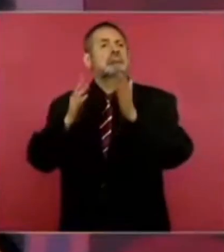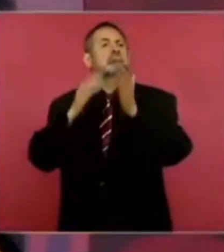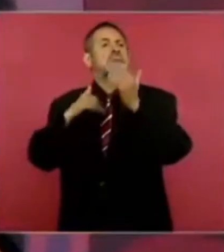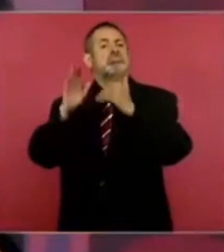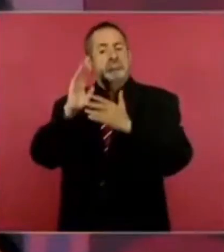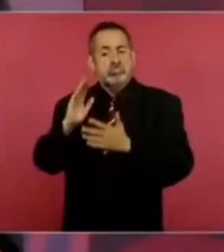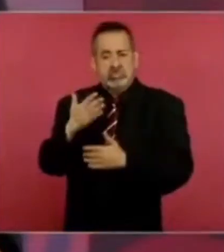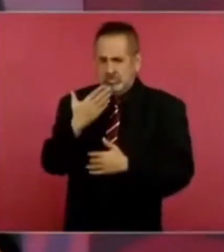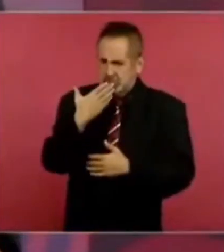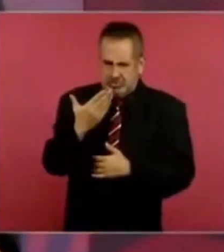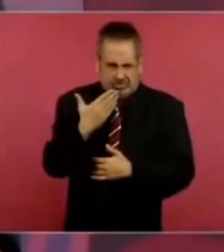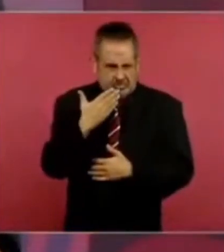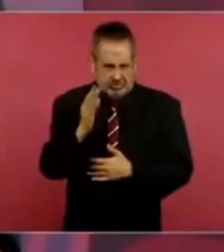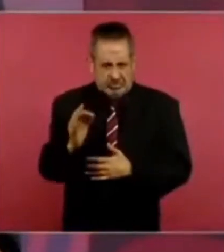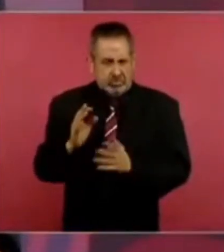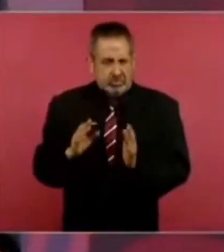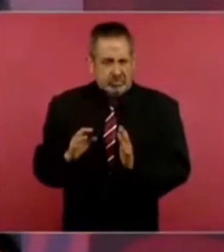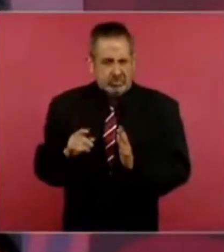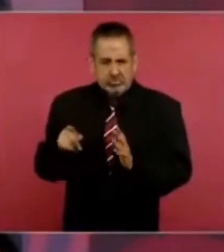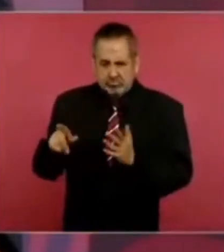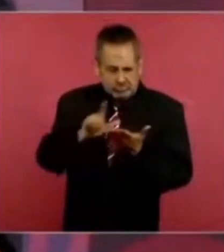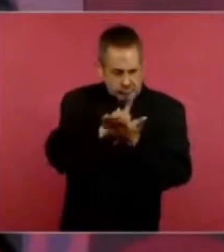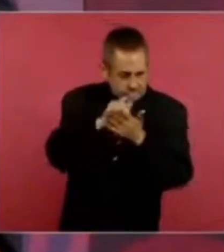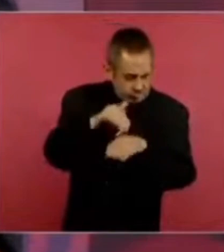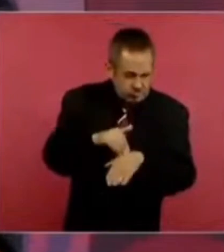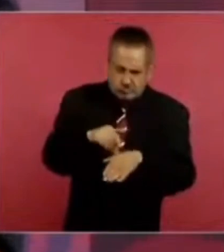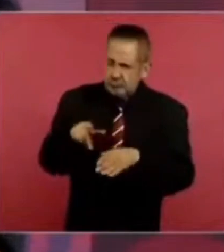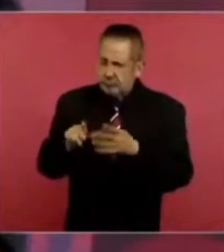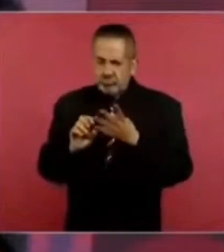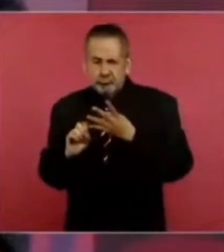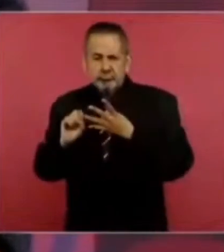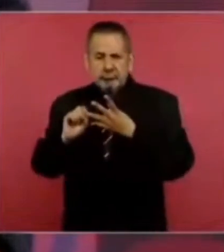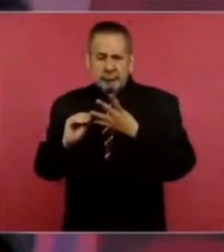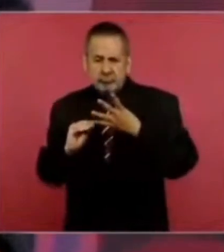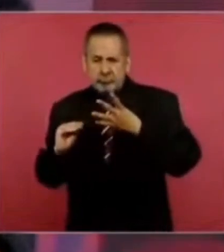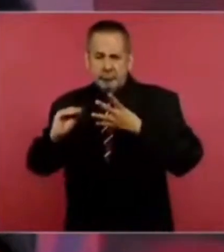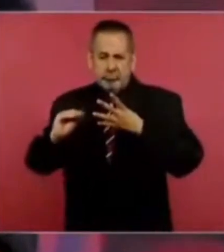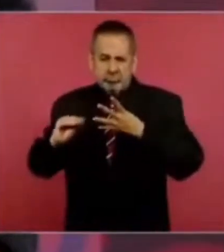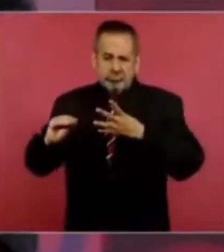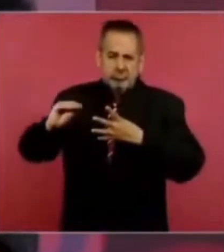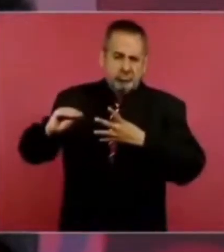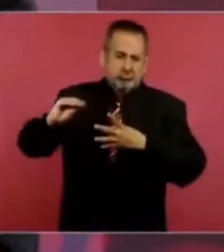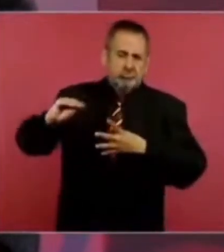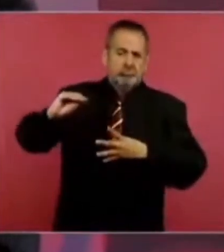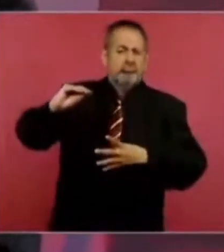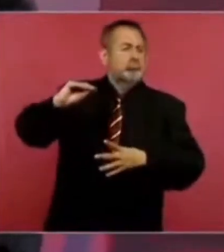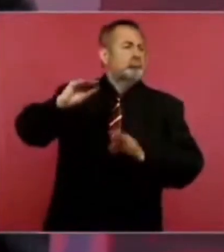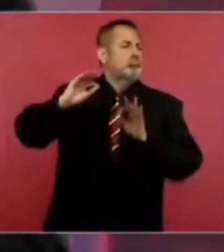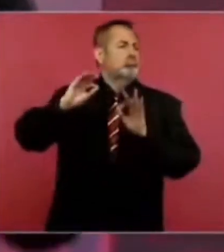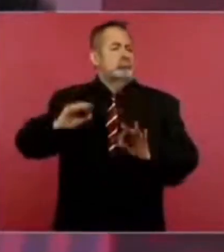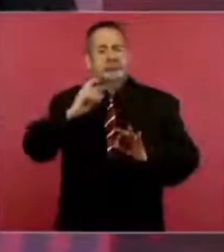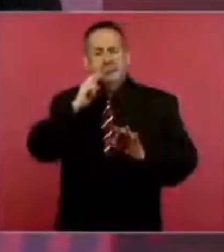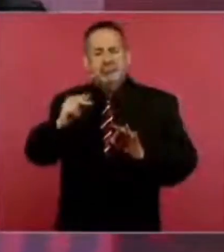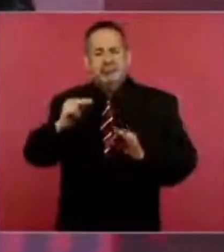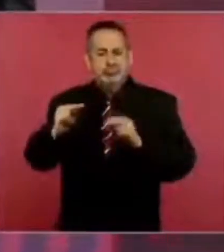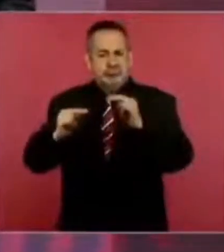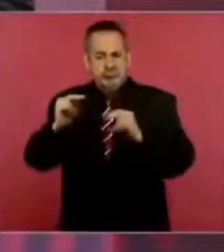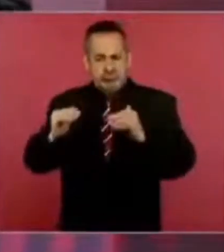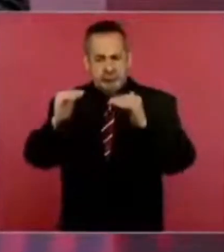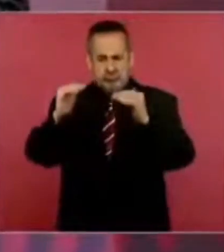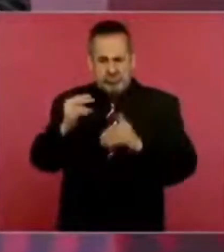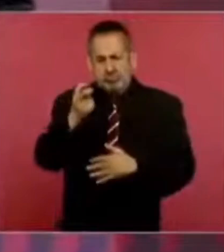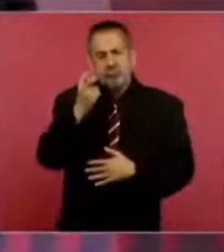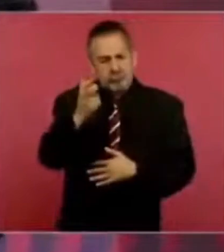de conformidad con la ley, pueda ascender en la escala social. Eso era lo que había